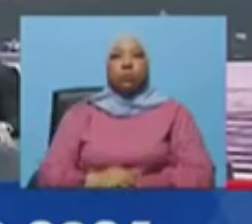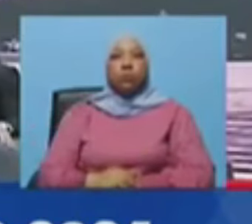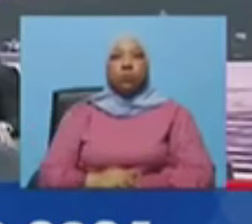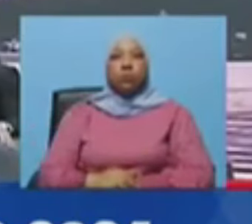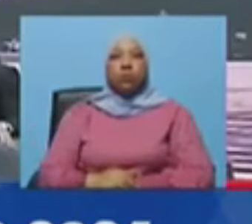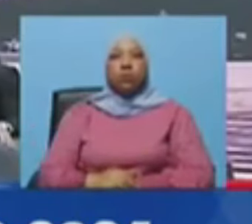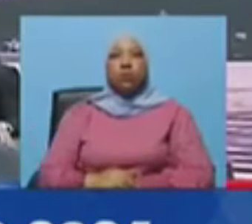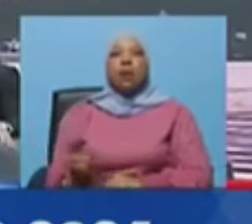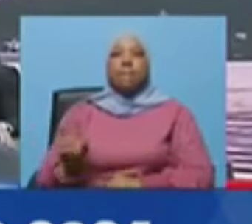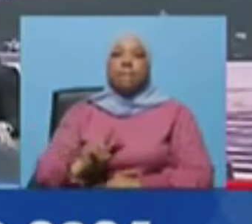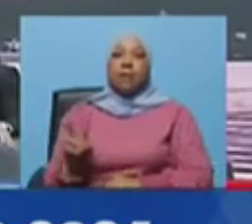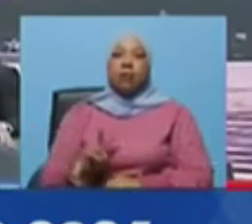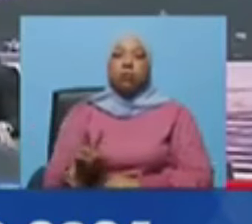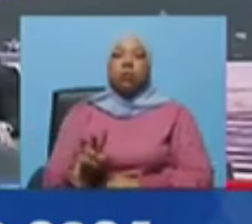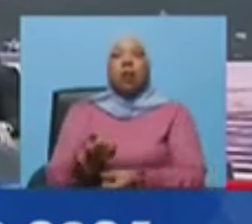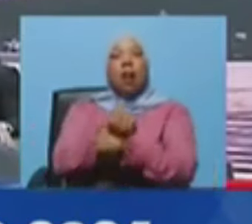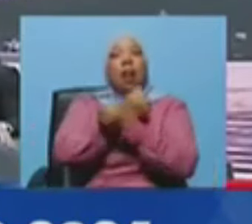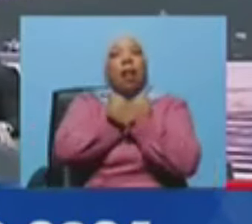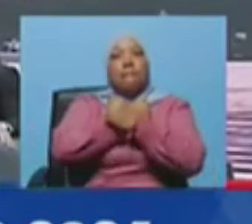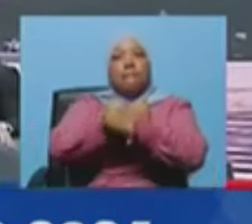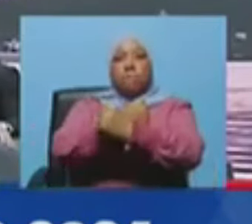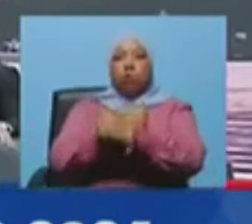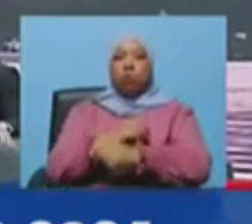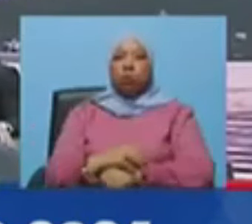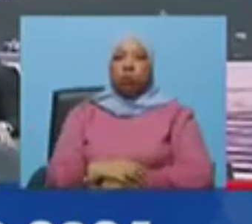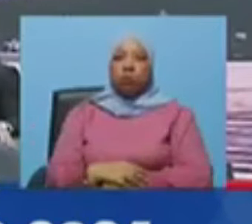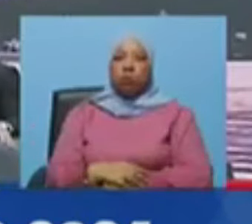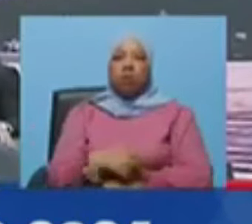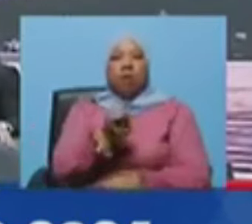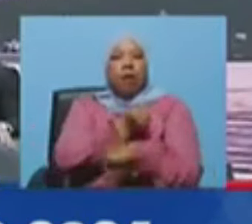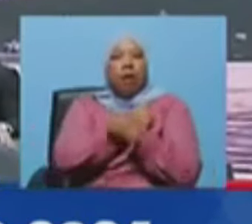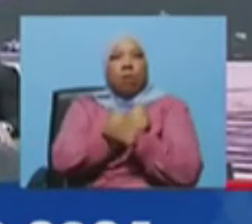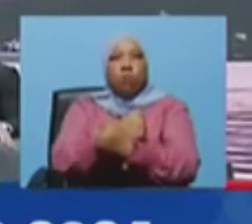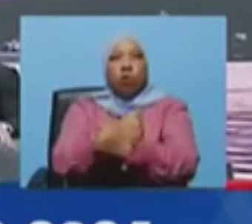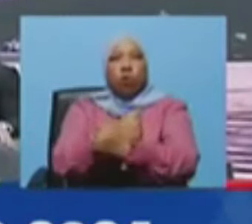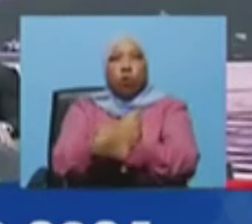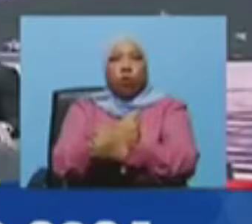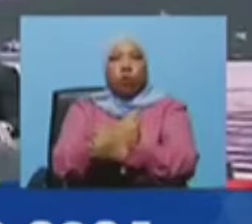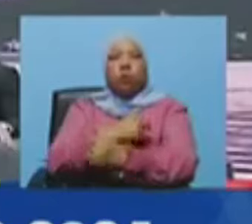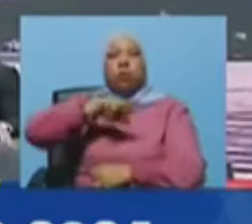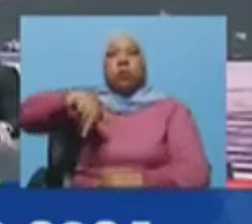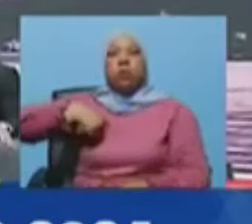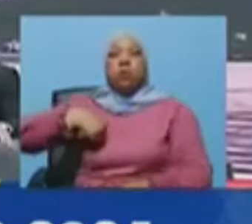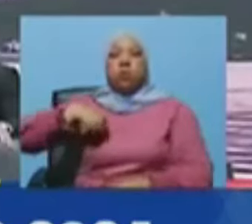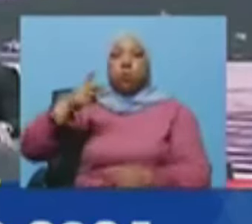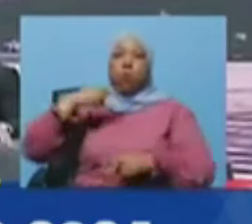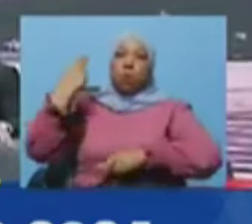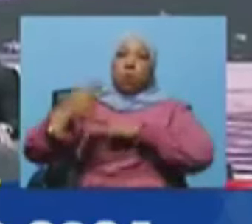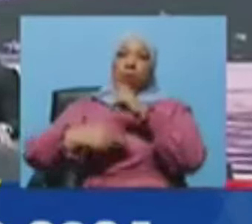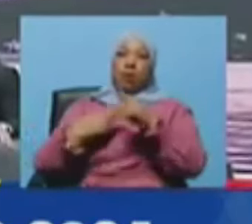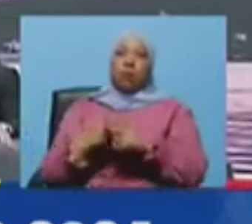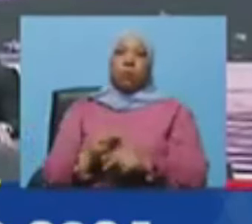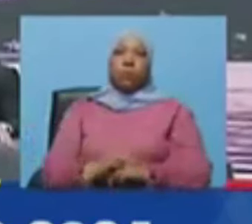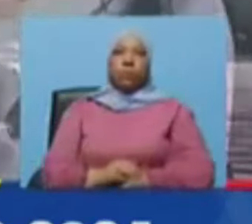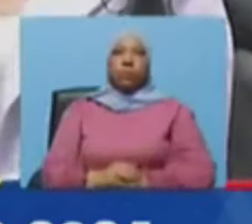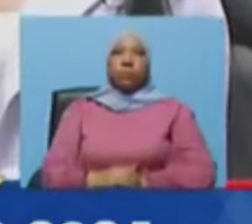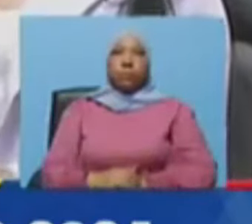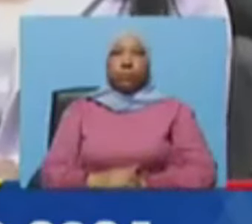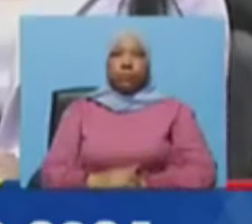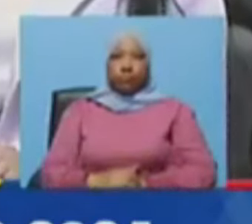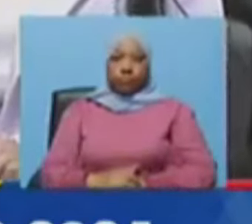aquí en Venezuela lo que hay es amor, amor por lo nuestro y por la humanidad.